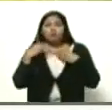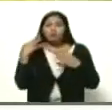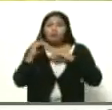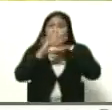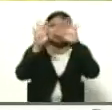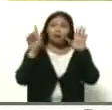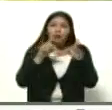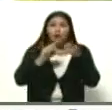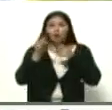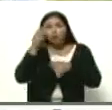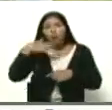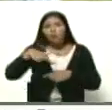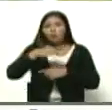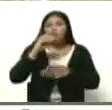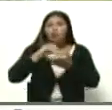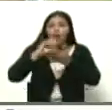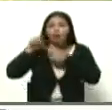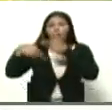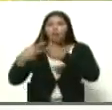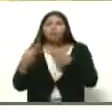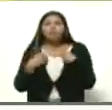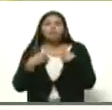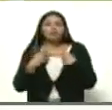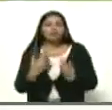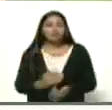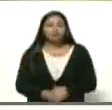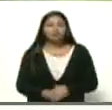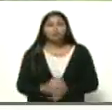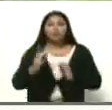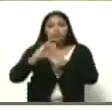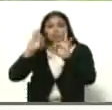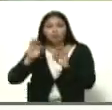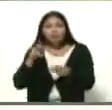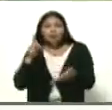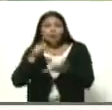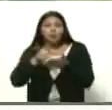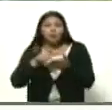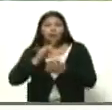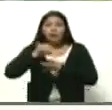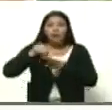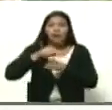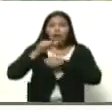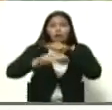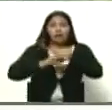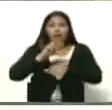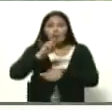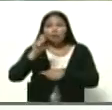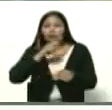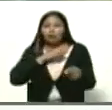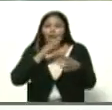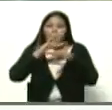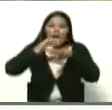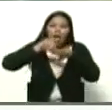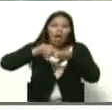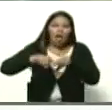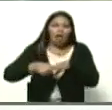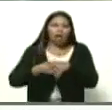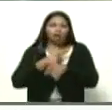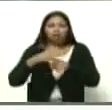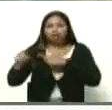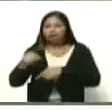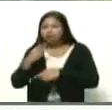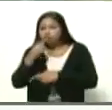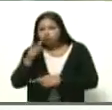cosas que otros pueblos les ha tocado vivir después. Así como llegamos tarde al siglo XX por la larga dictadura de Juan Vicente Gómez, como decía